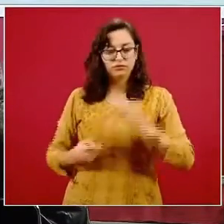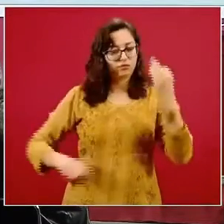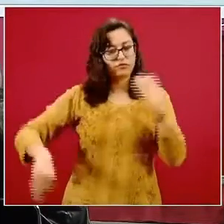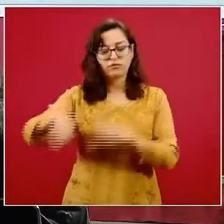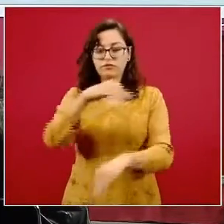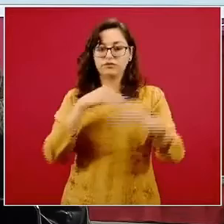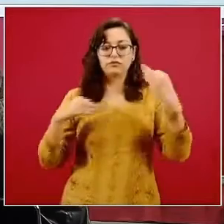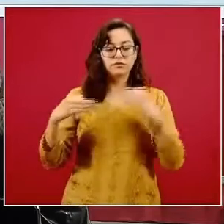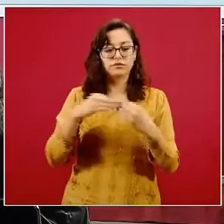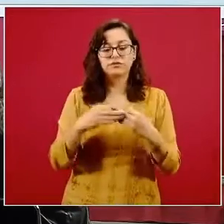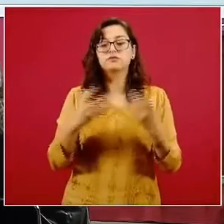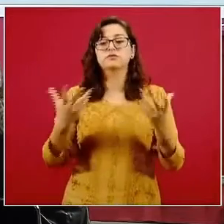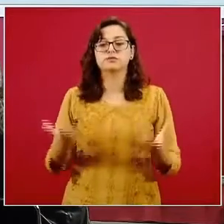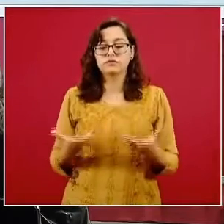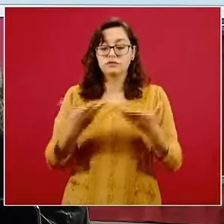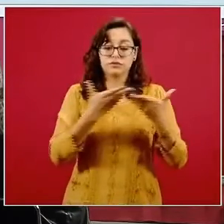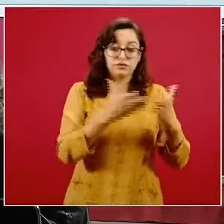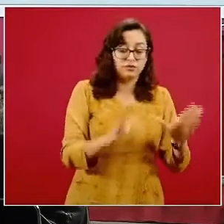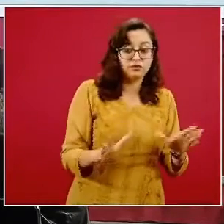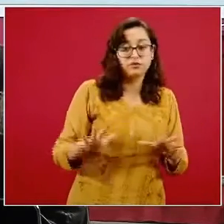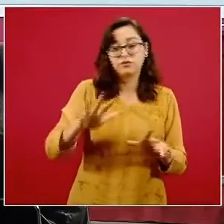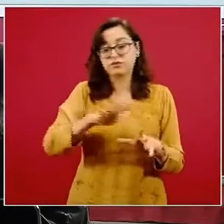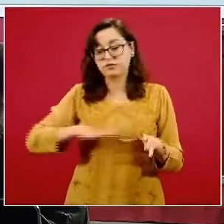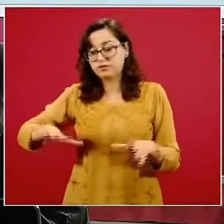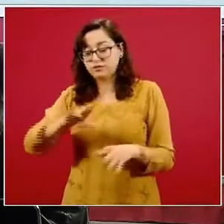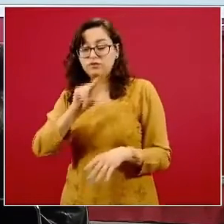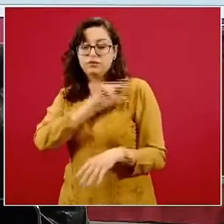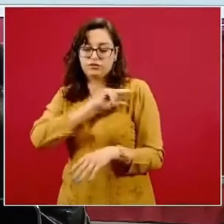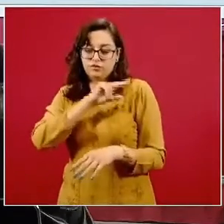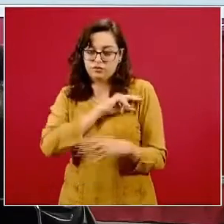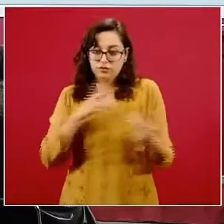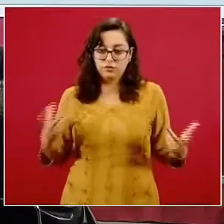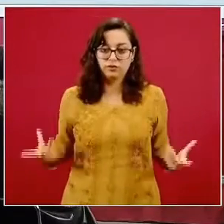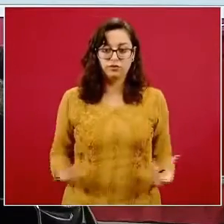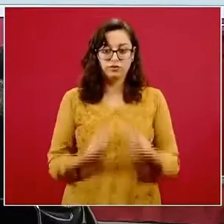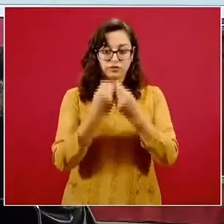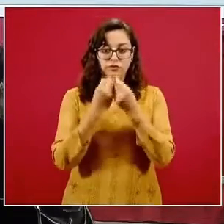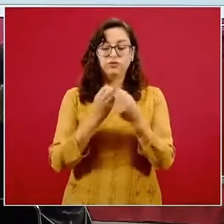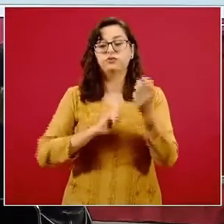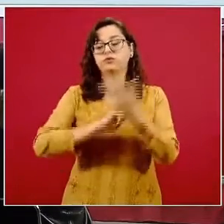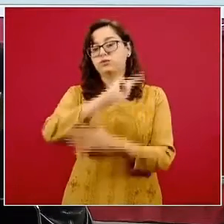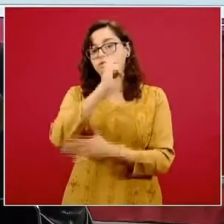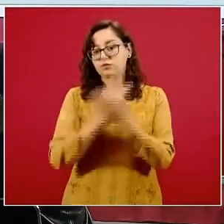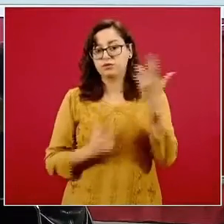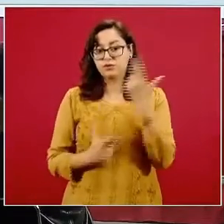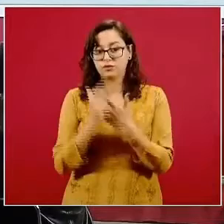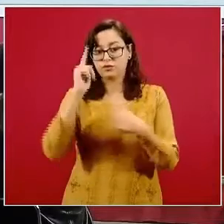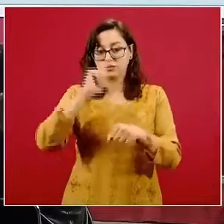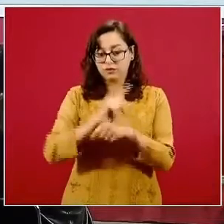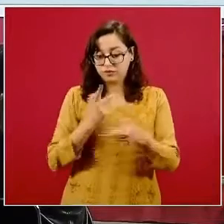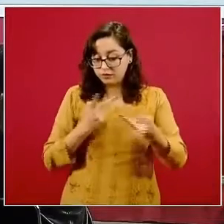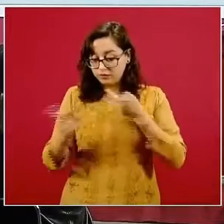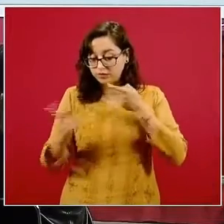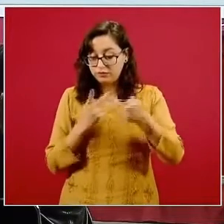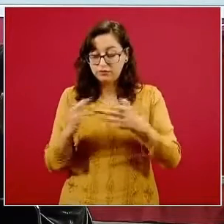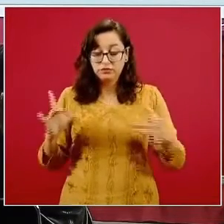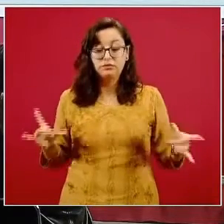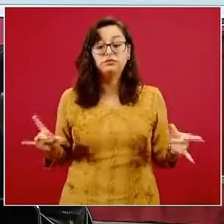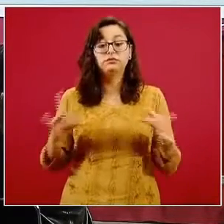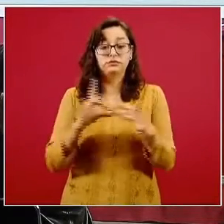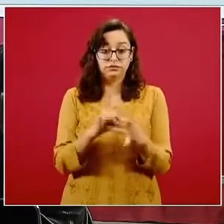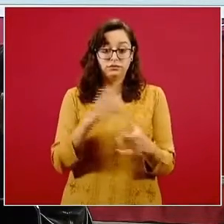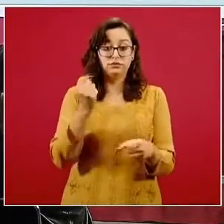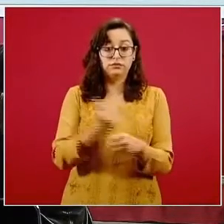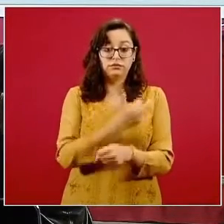del sector social y del sector privado. El Programa Nacional Estratégico en estrecha articulación tanto con